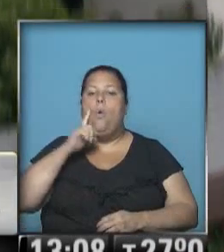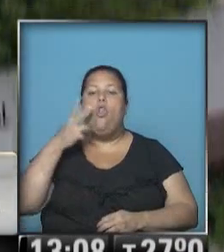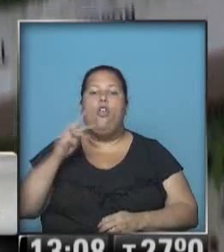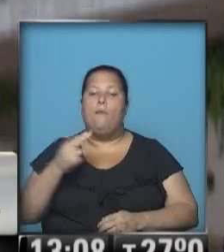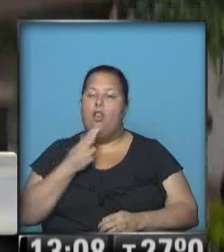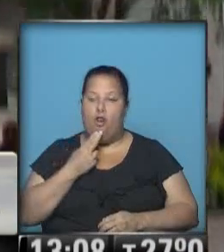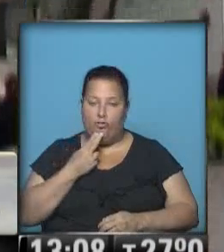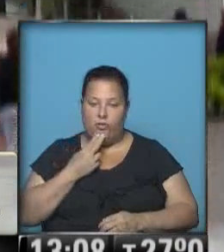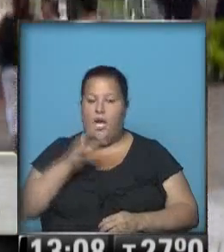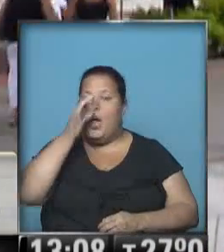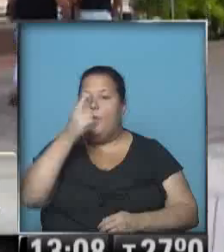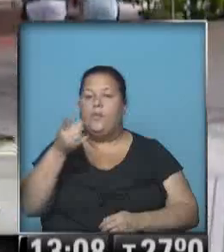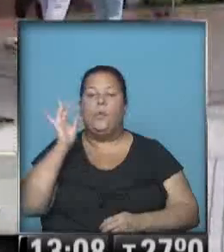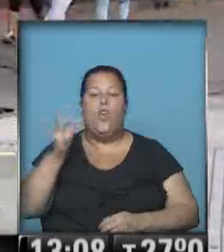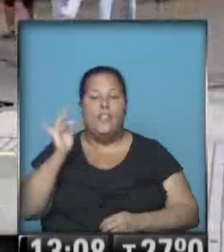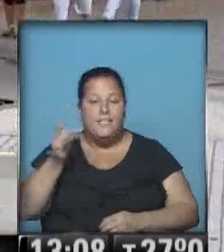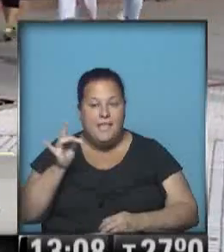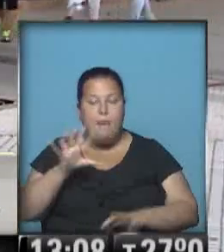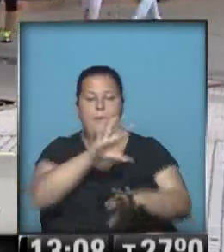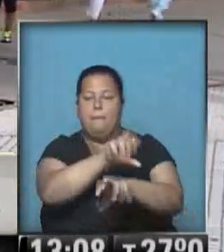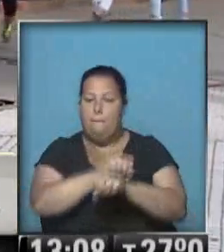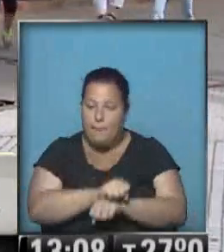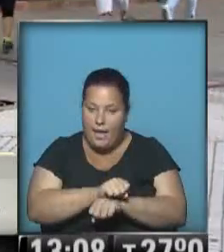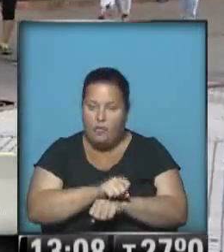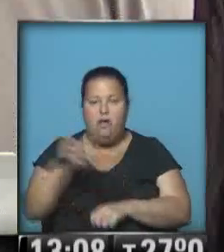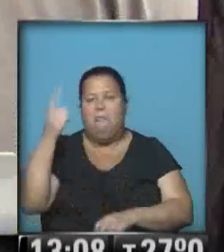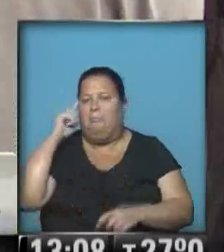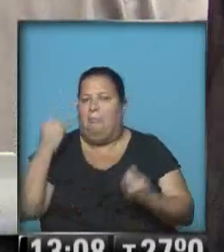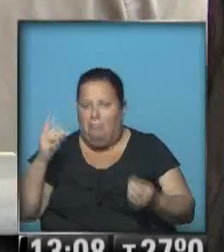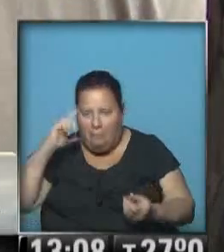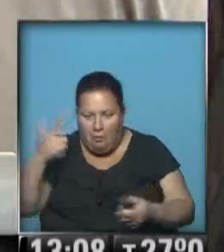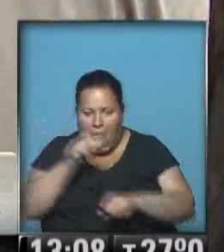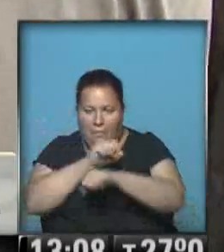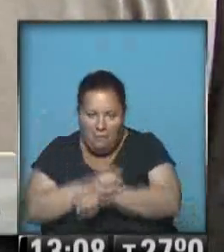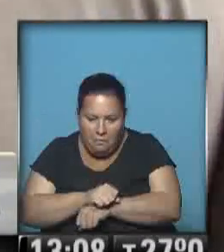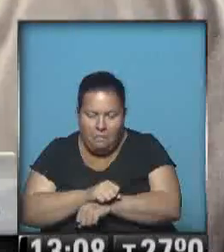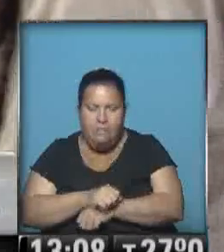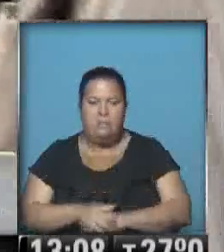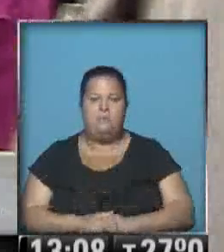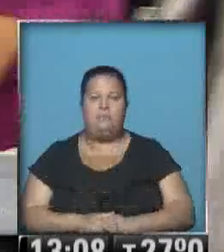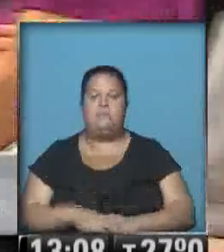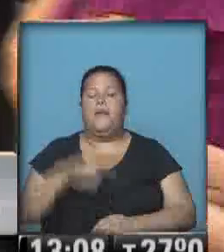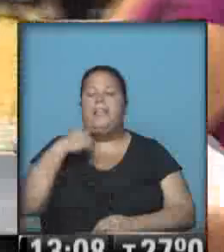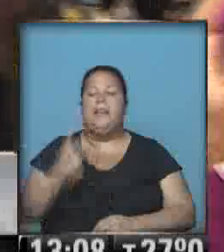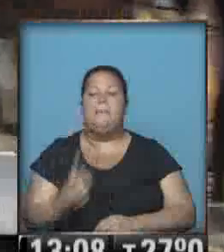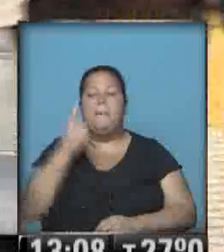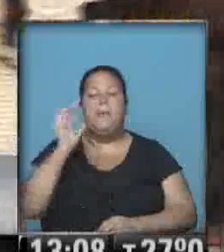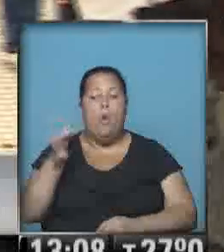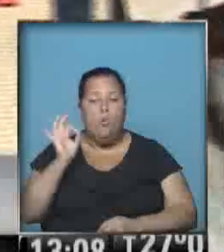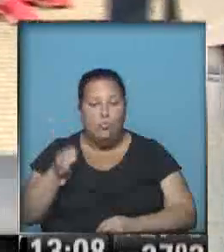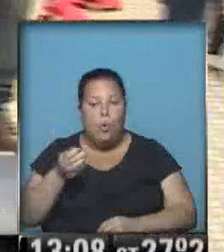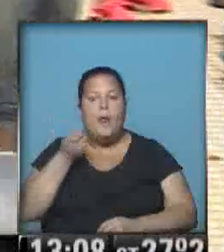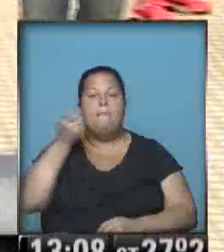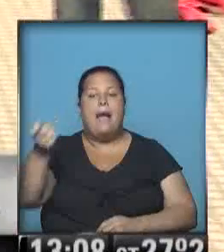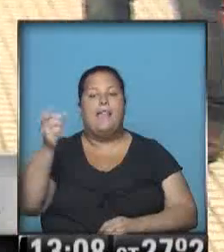2011. El 21 de diciembre se lo llevan detenido, ellos no sabían por qué, y dice que el 1 de octubre ocurrió un crimen